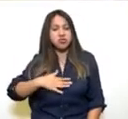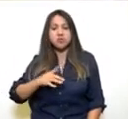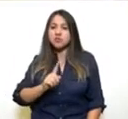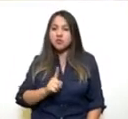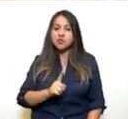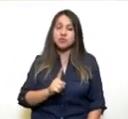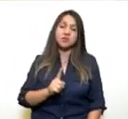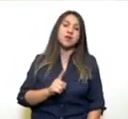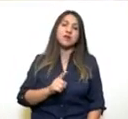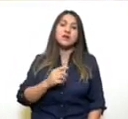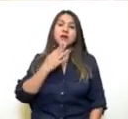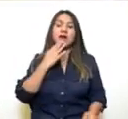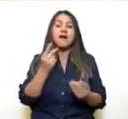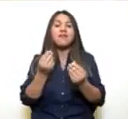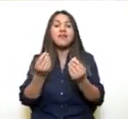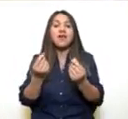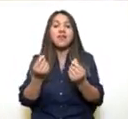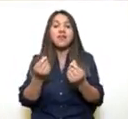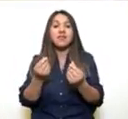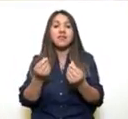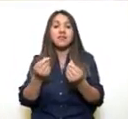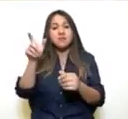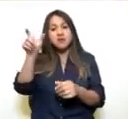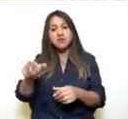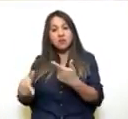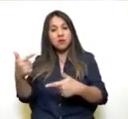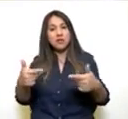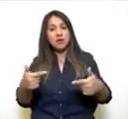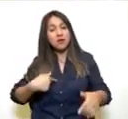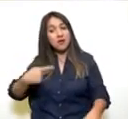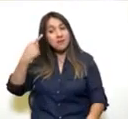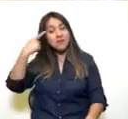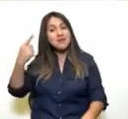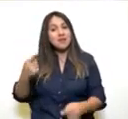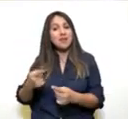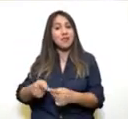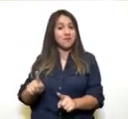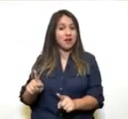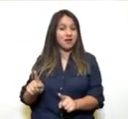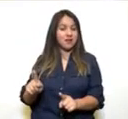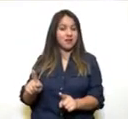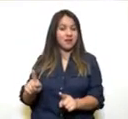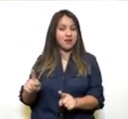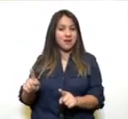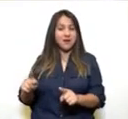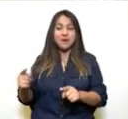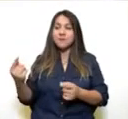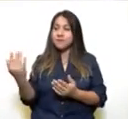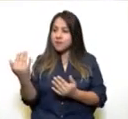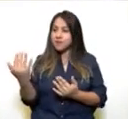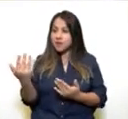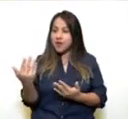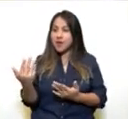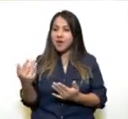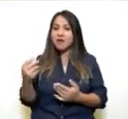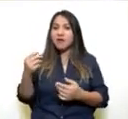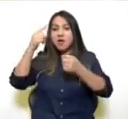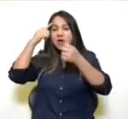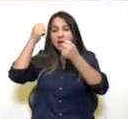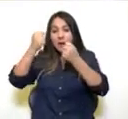político es que el que piensa diferente sea capaz de